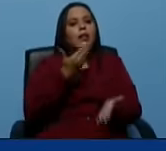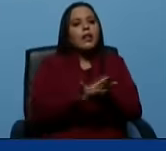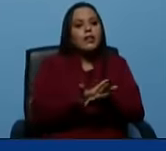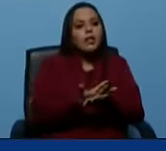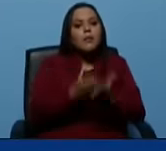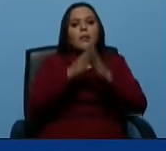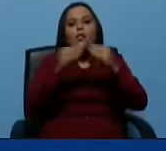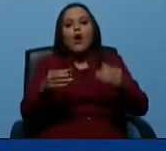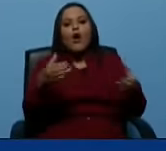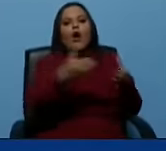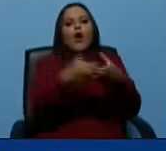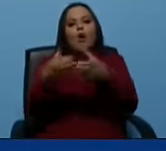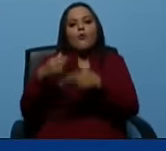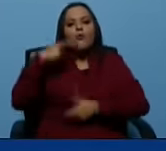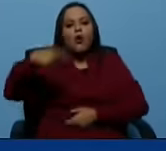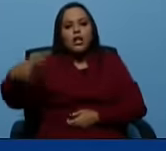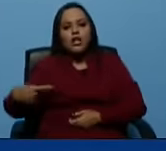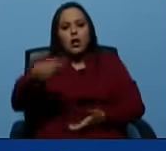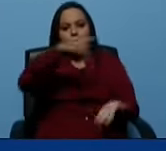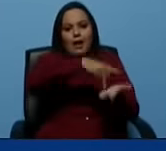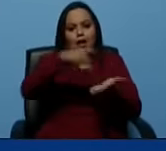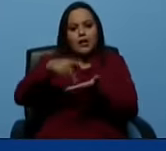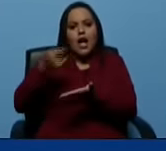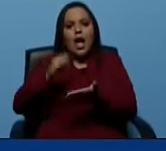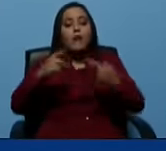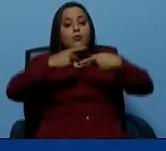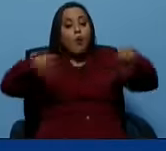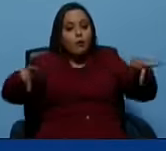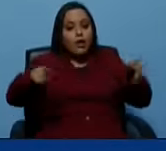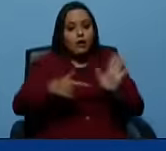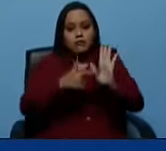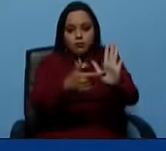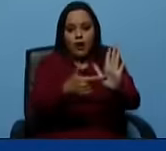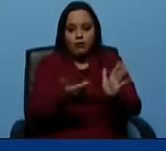de todos los partidos políticos y candidatos sea pública.